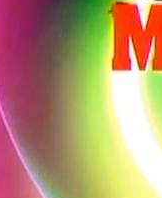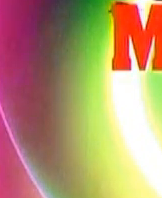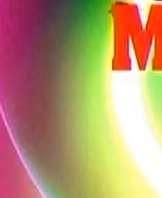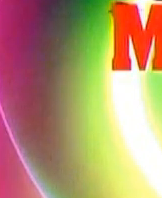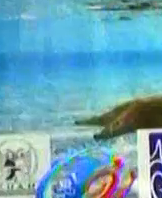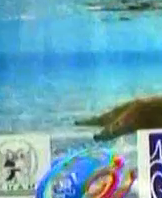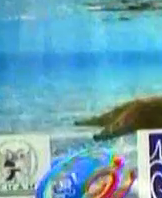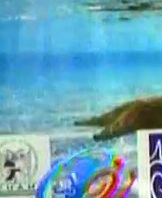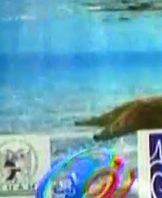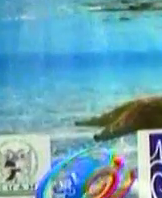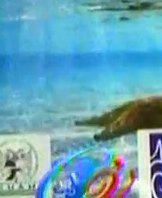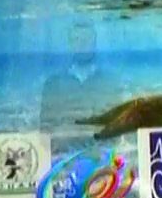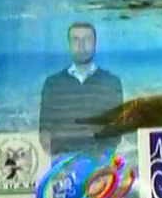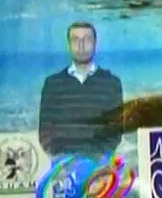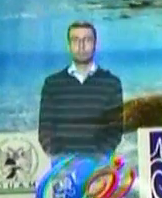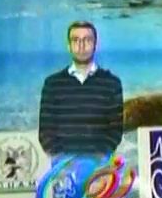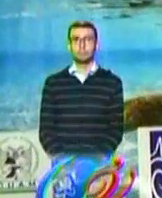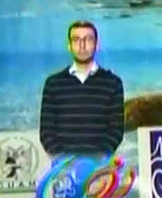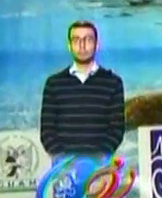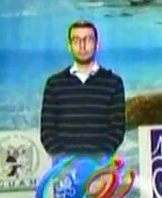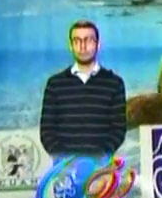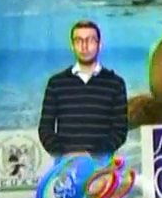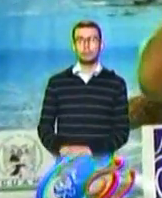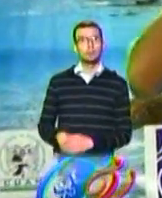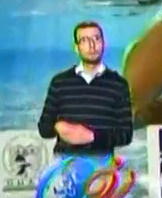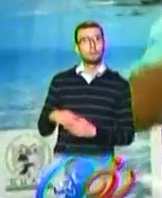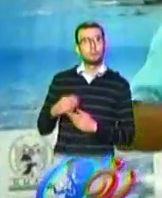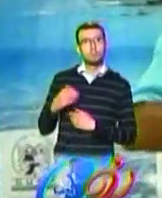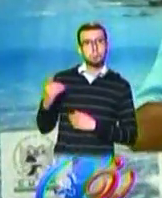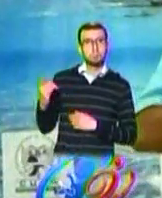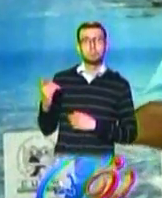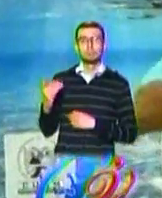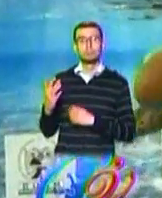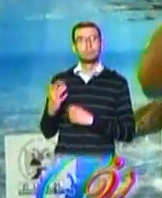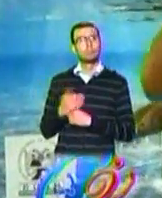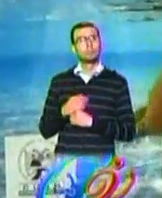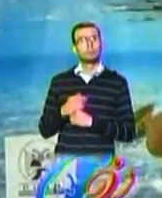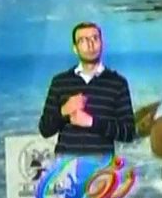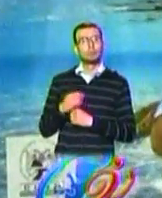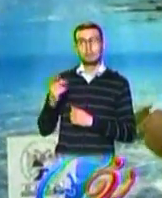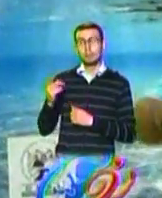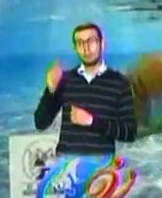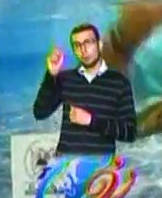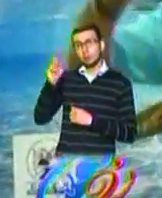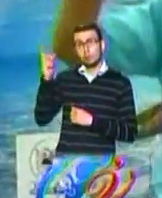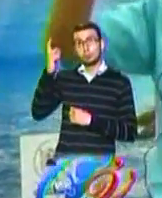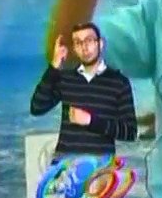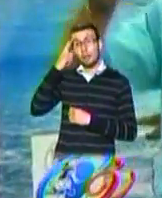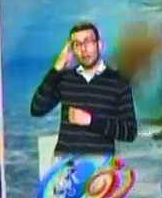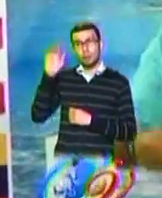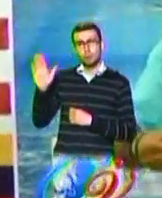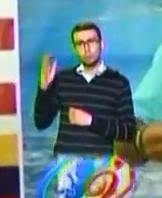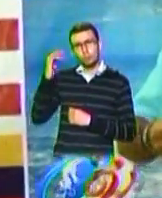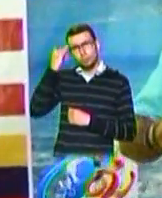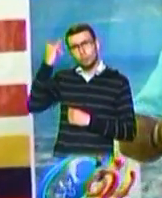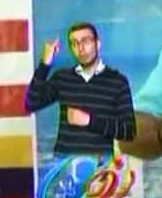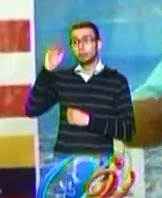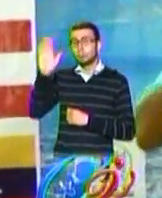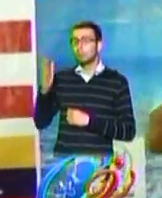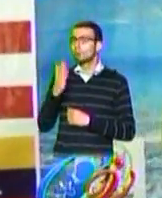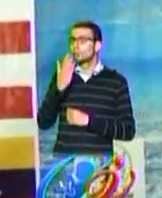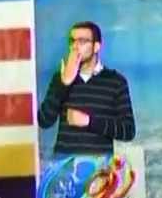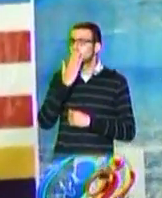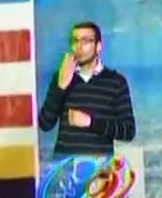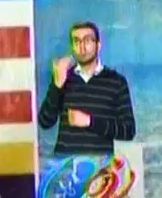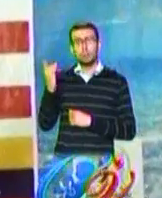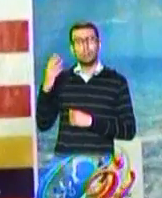883-0299. Existen los, el concepto mamo, el concepto chamán, el concepto ancestral. Es que